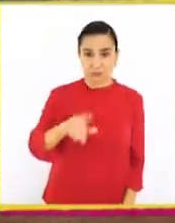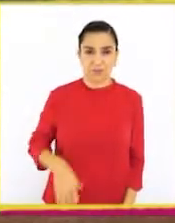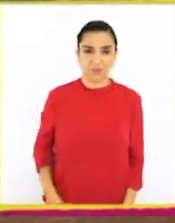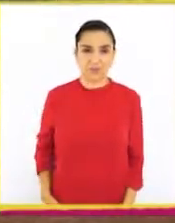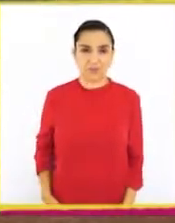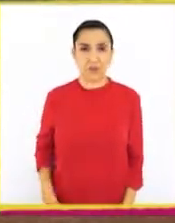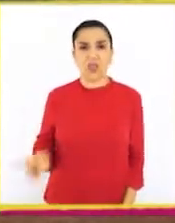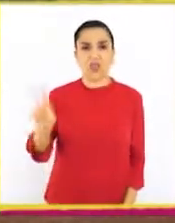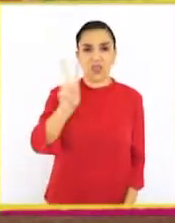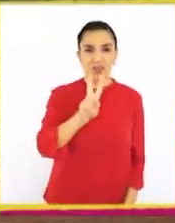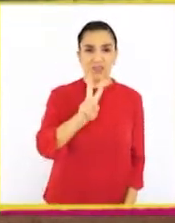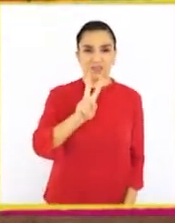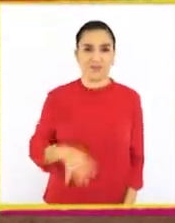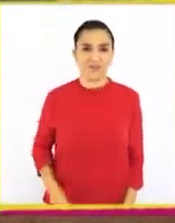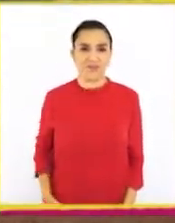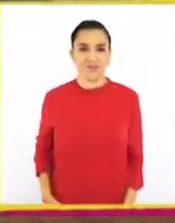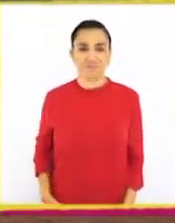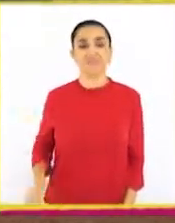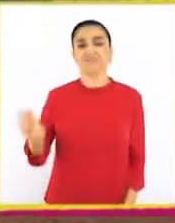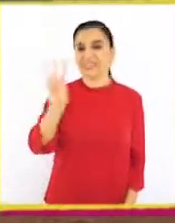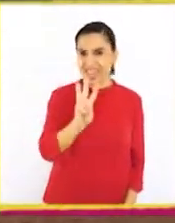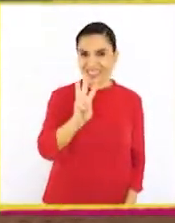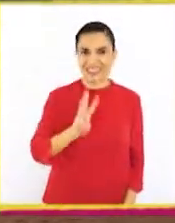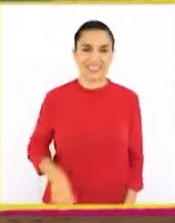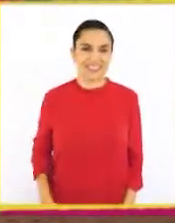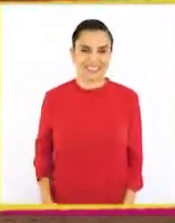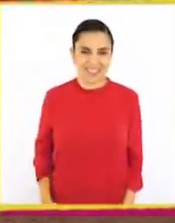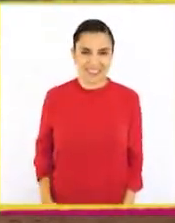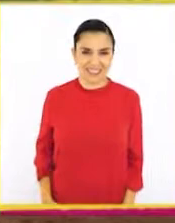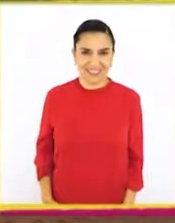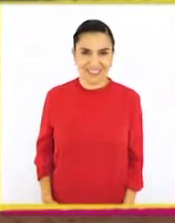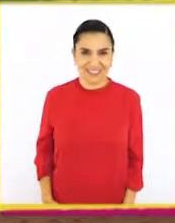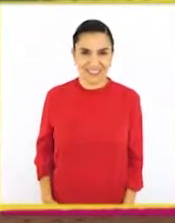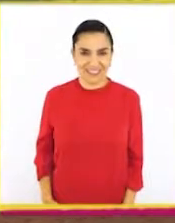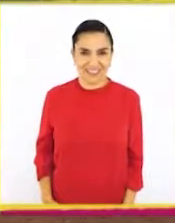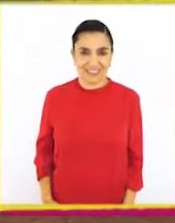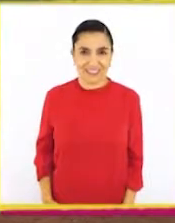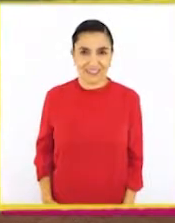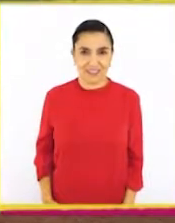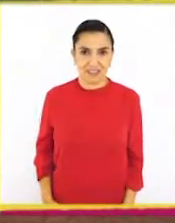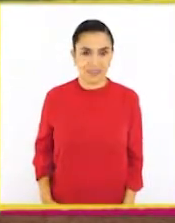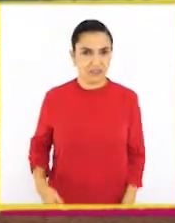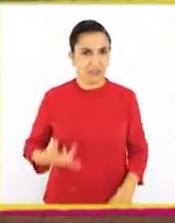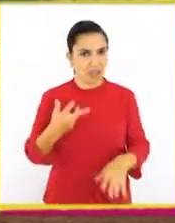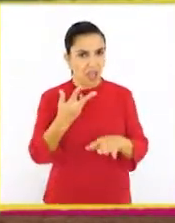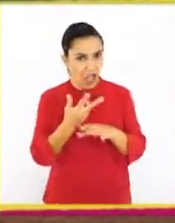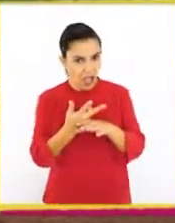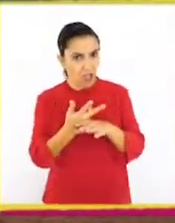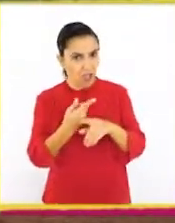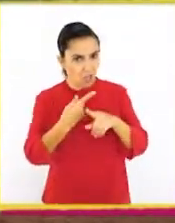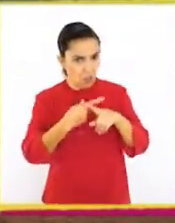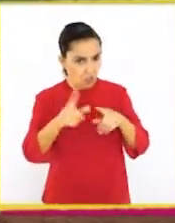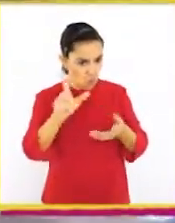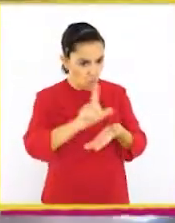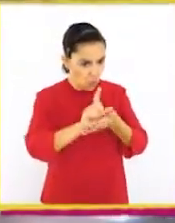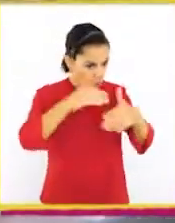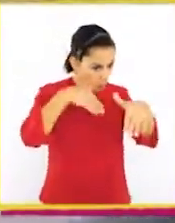Una, dos y tres. ¿Y nos queda espacio para algo